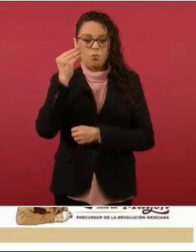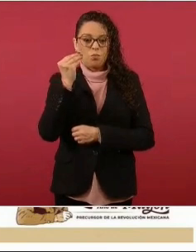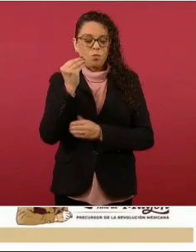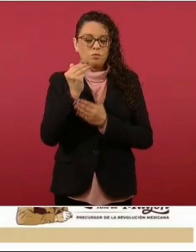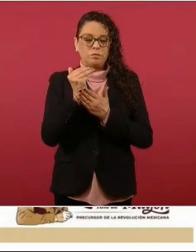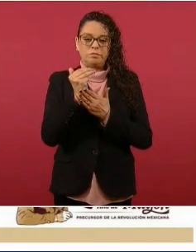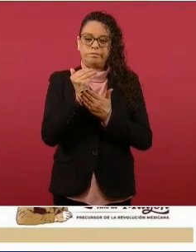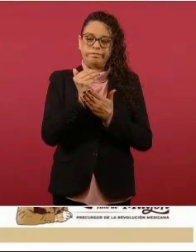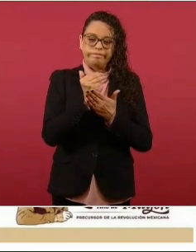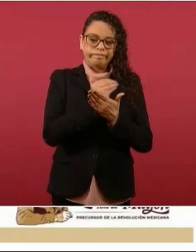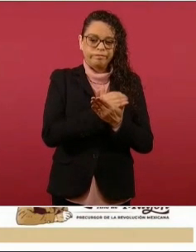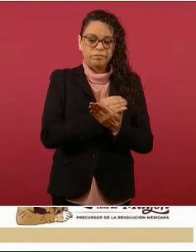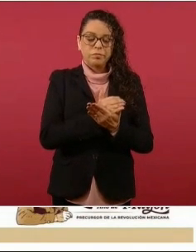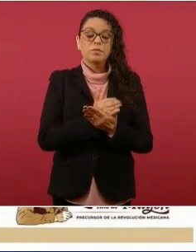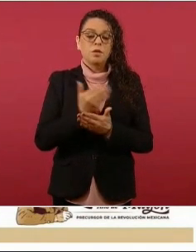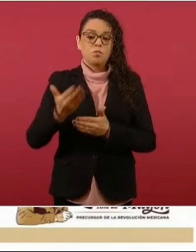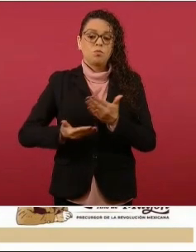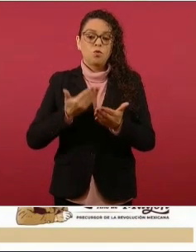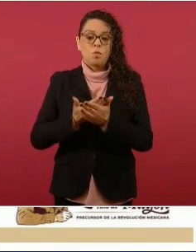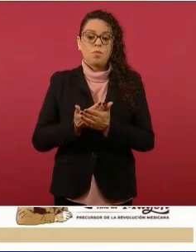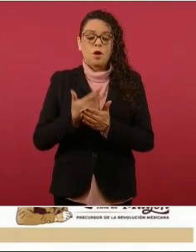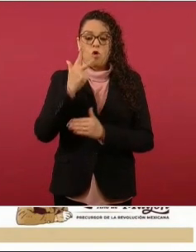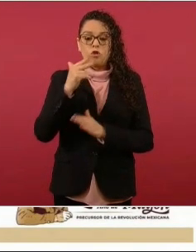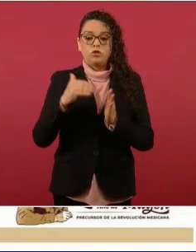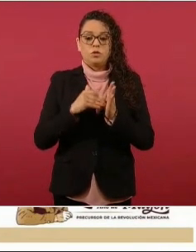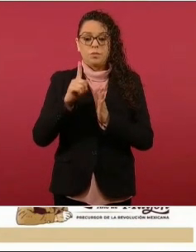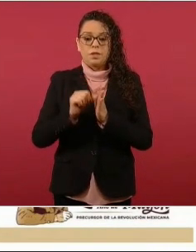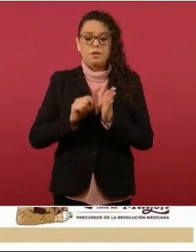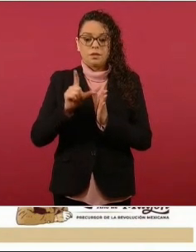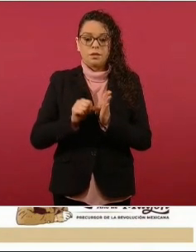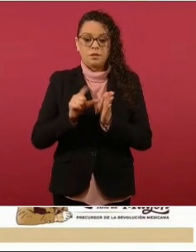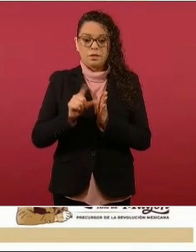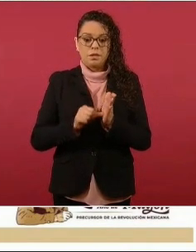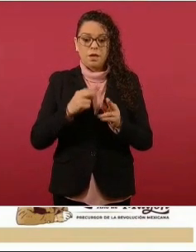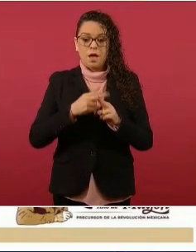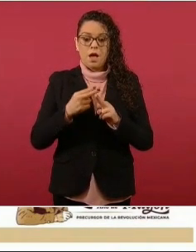ingreso mensual propuesto es de 8,000 mensuales hasta